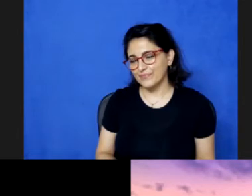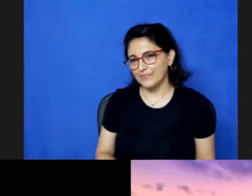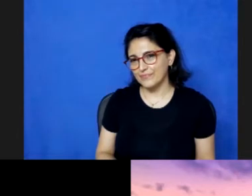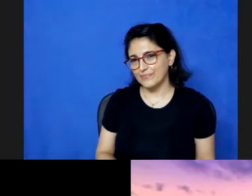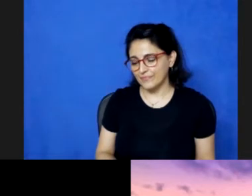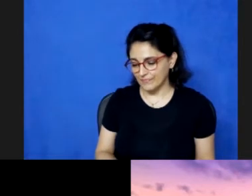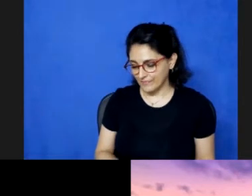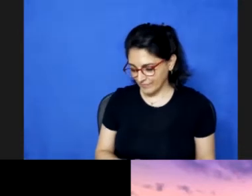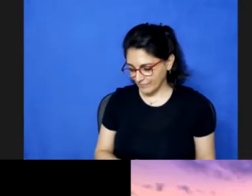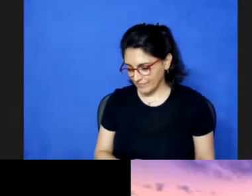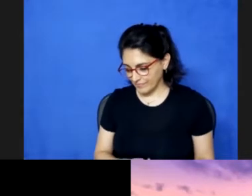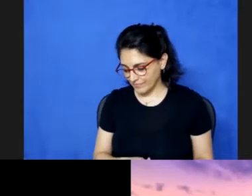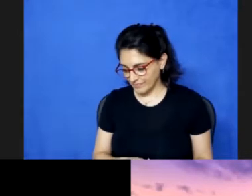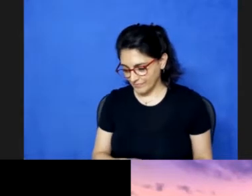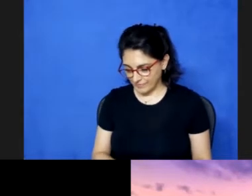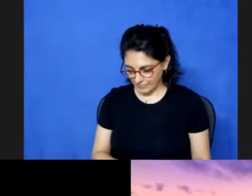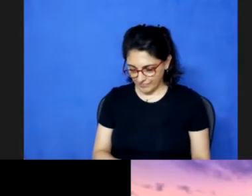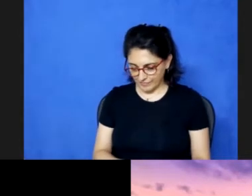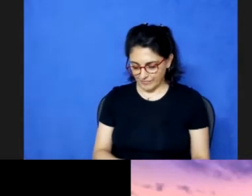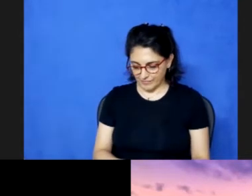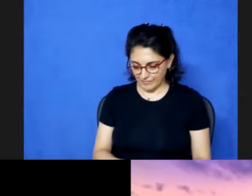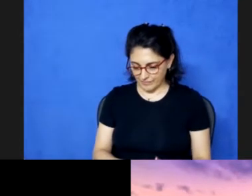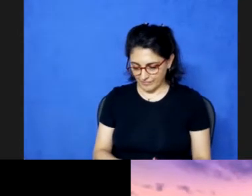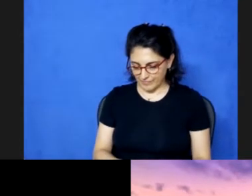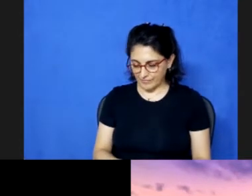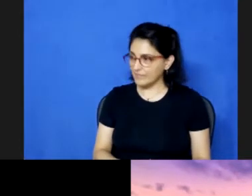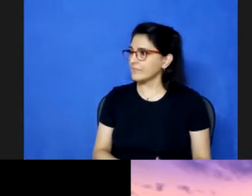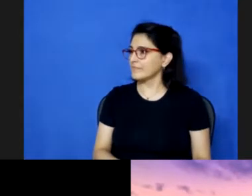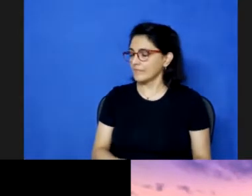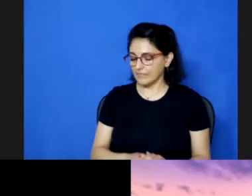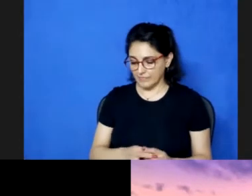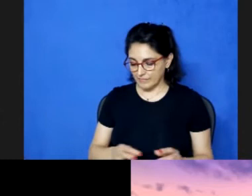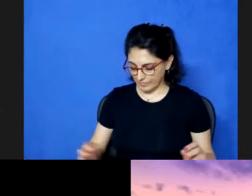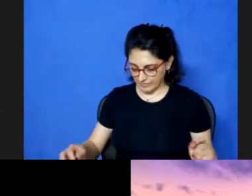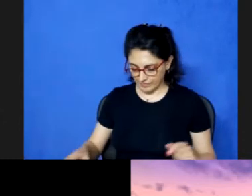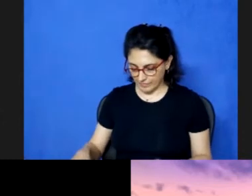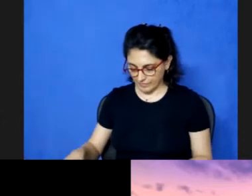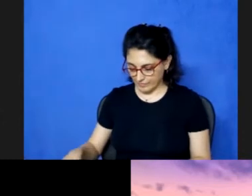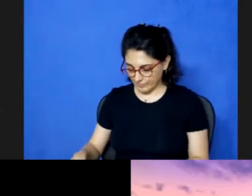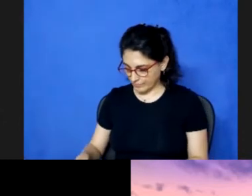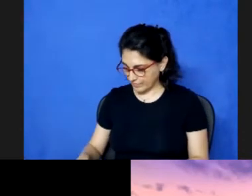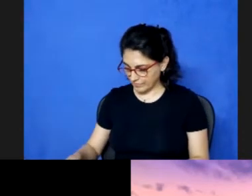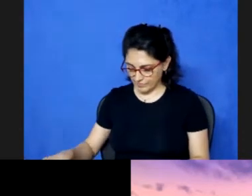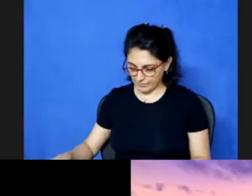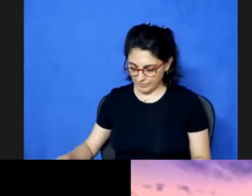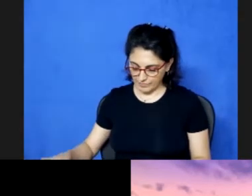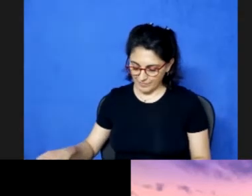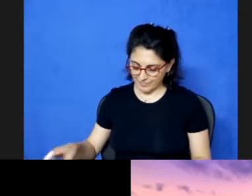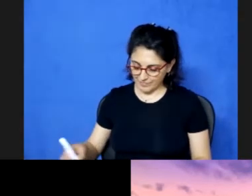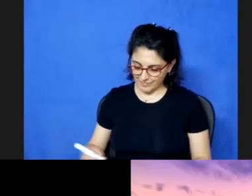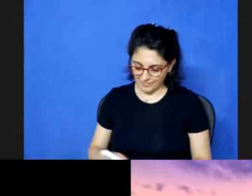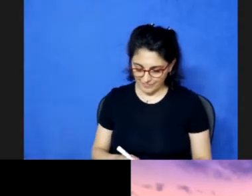Y valorar las cosas que uno tiene, como la posibilidad de tener, sentirte seguro, sentirte cómodo, en